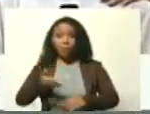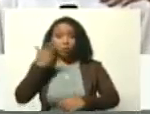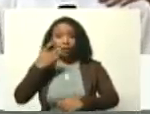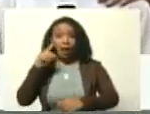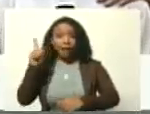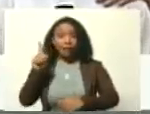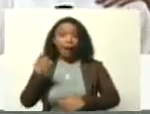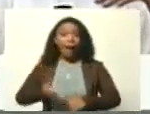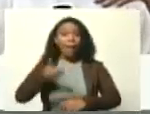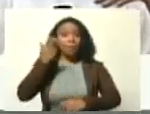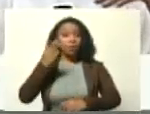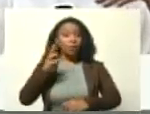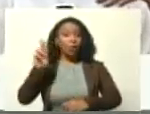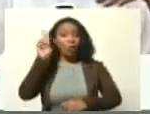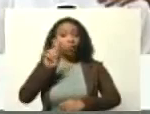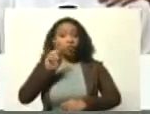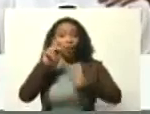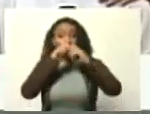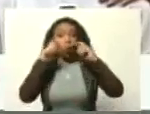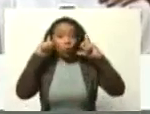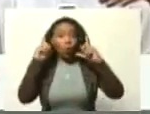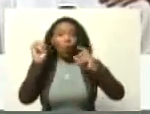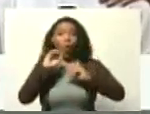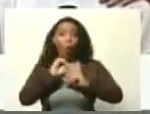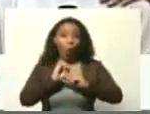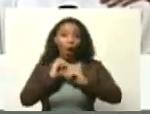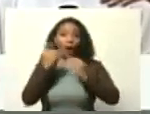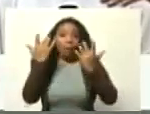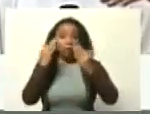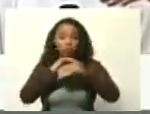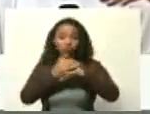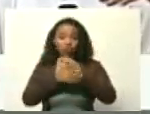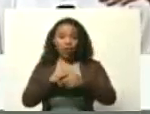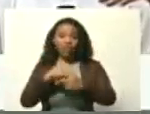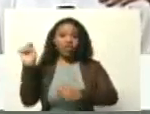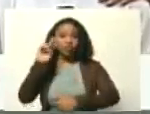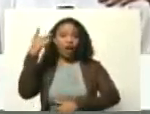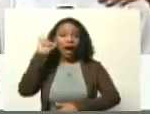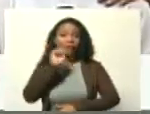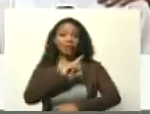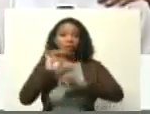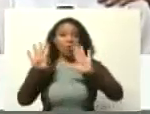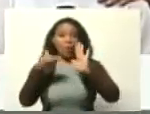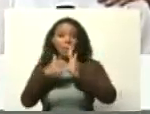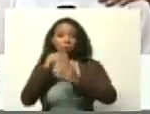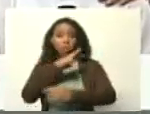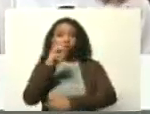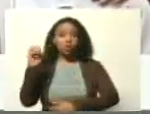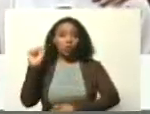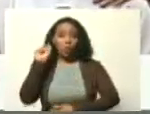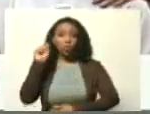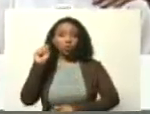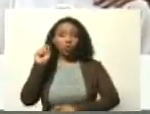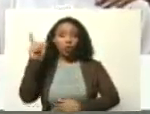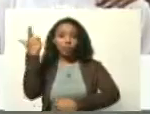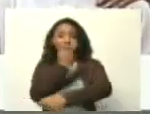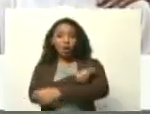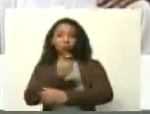el tapaboca y el lavado de manos, pues podemos contraerla. Venezuela cuenta con 19.400 puntos de